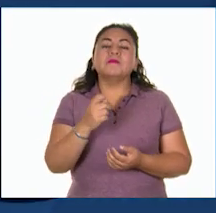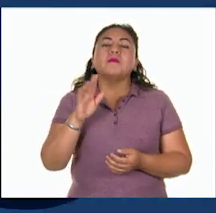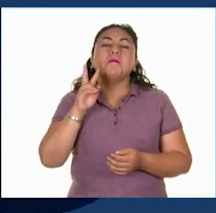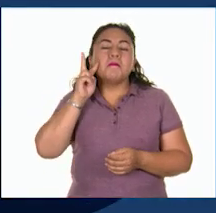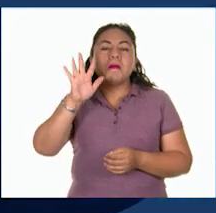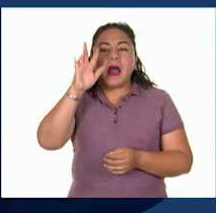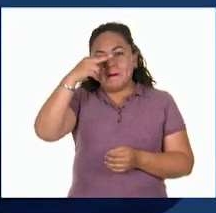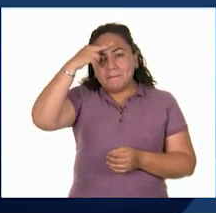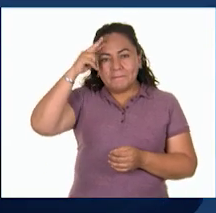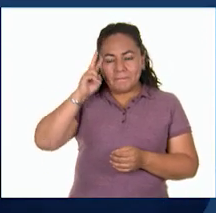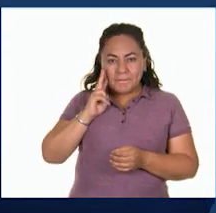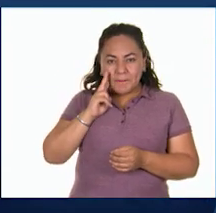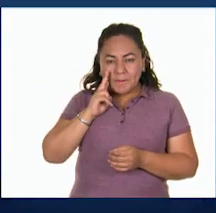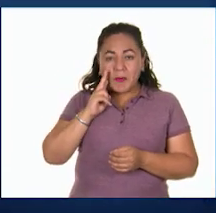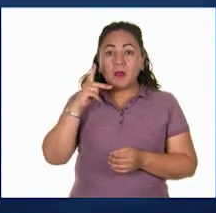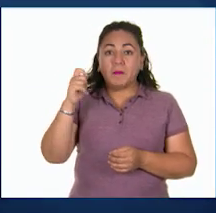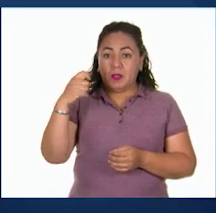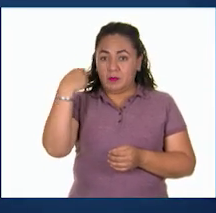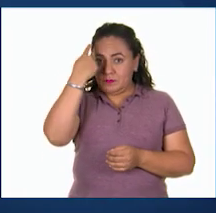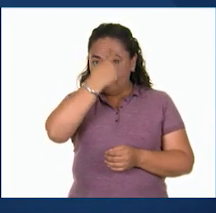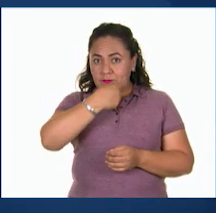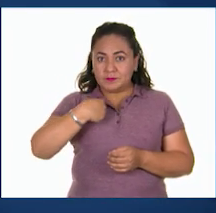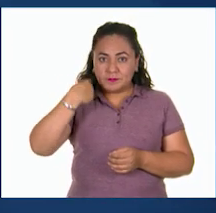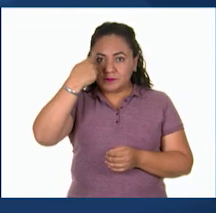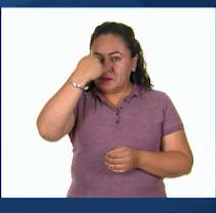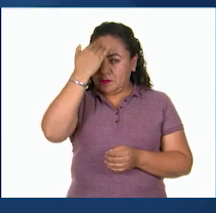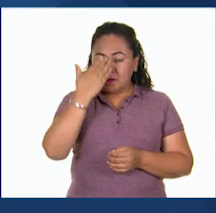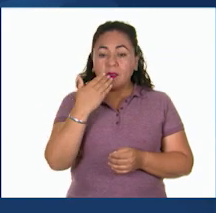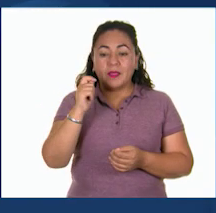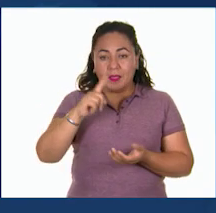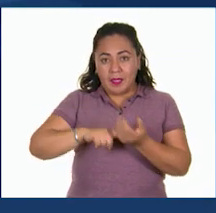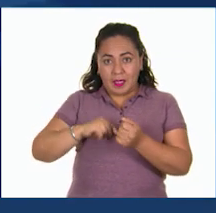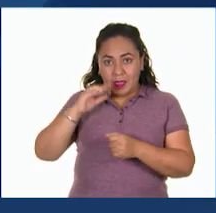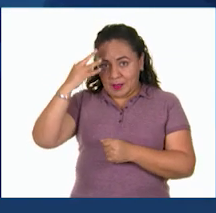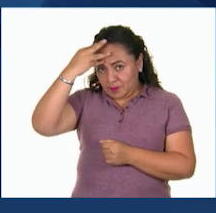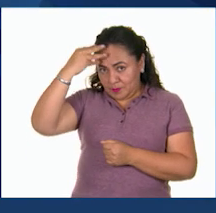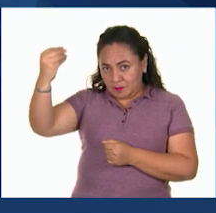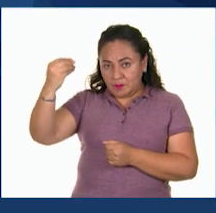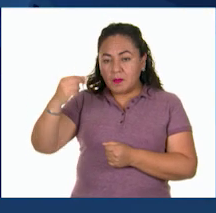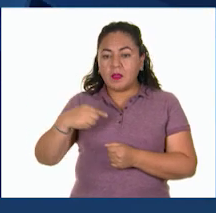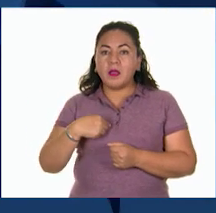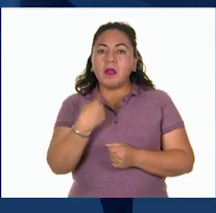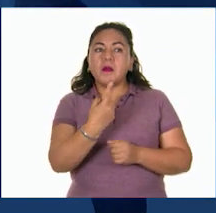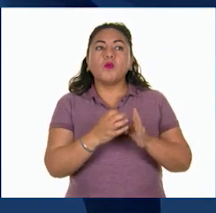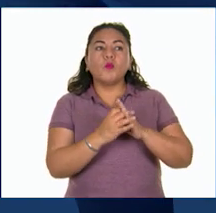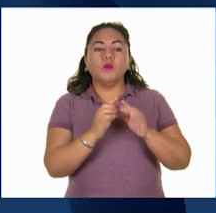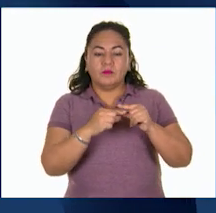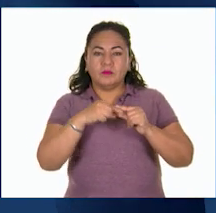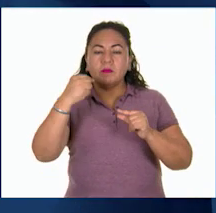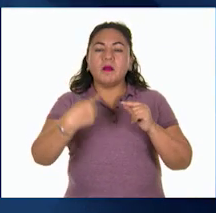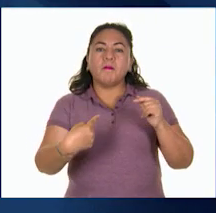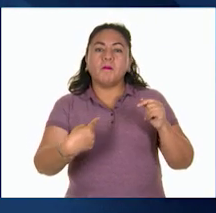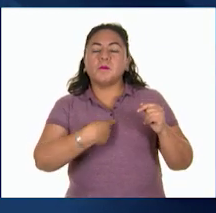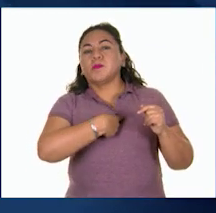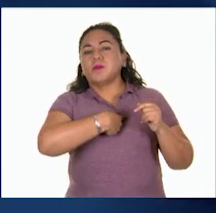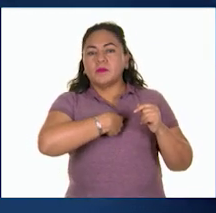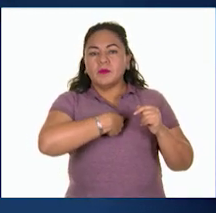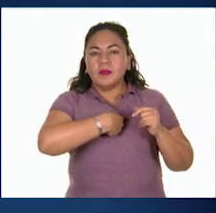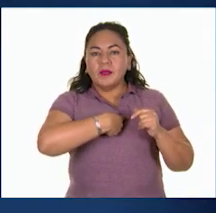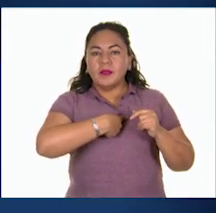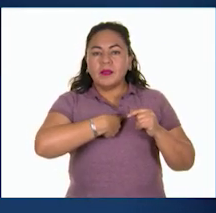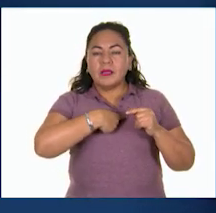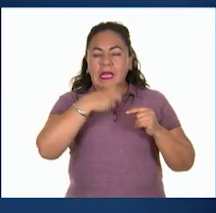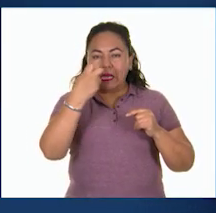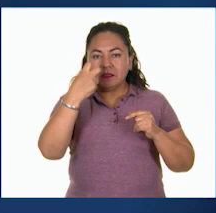Pero pintaba a la falena en su imagen, y este unicornio mata a su dueña, penetra en su seno majestuoso con